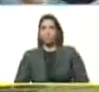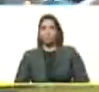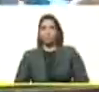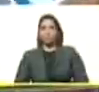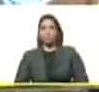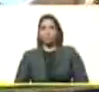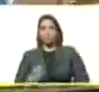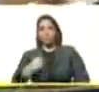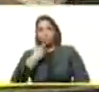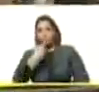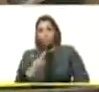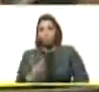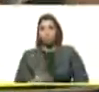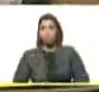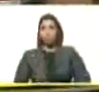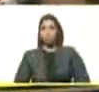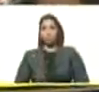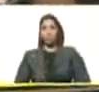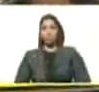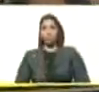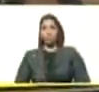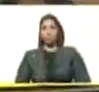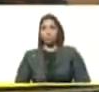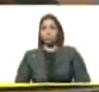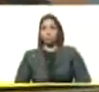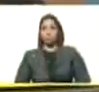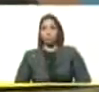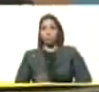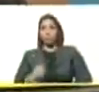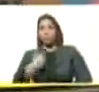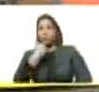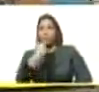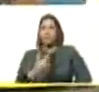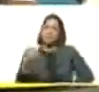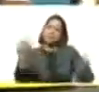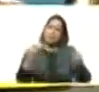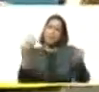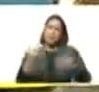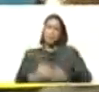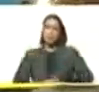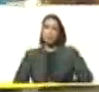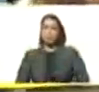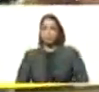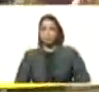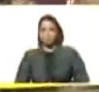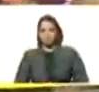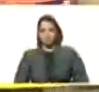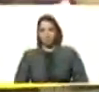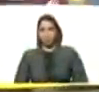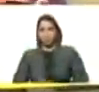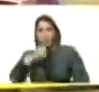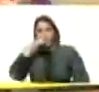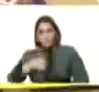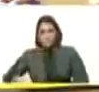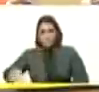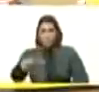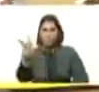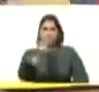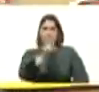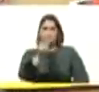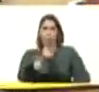Se los digo. Y se los diré siempre. El pueblo de